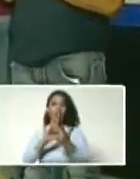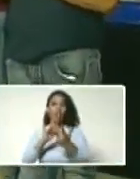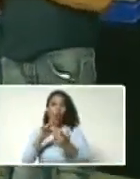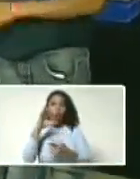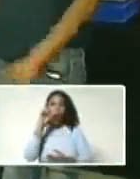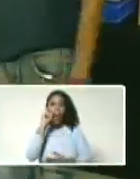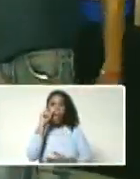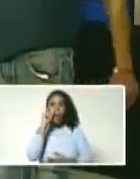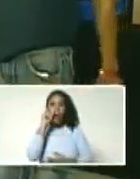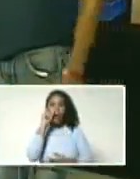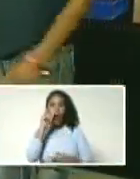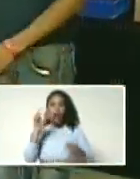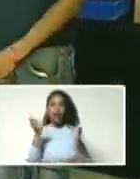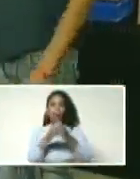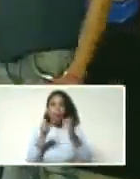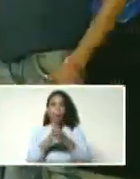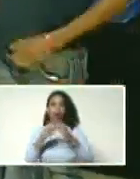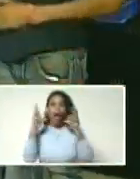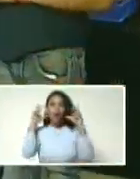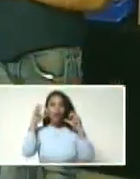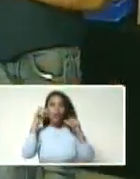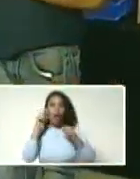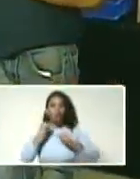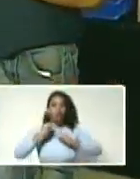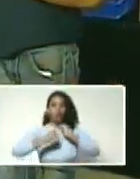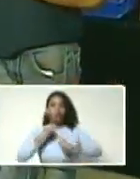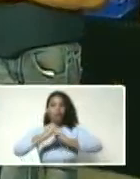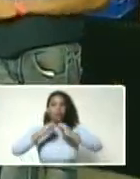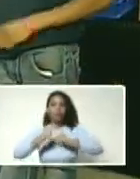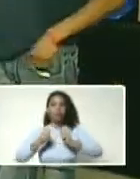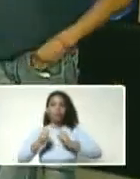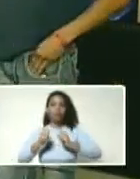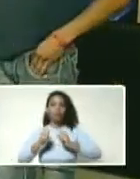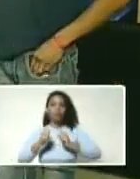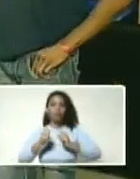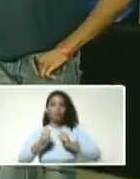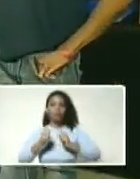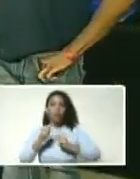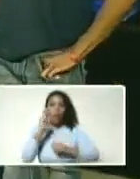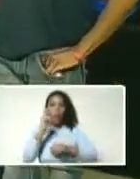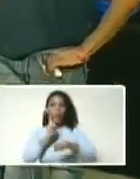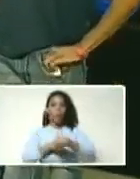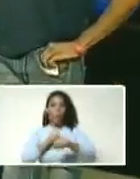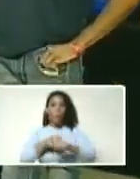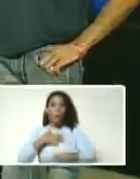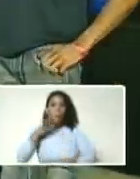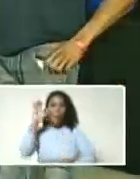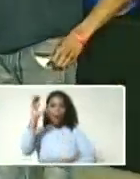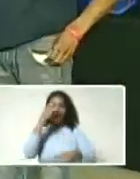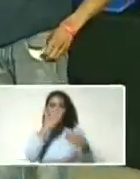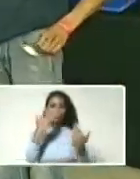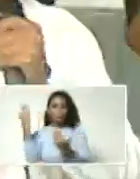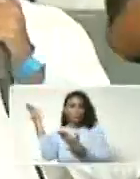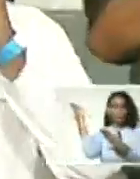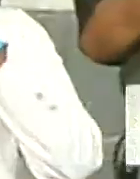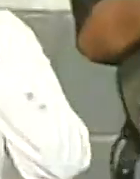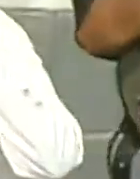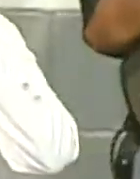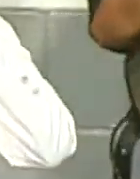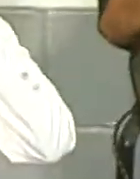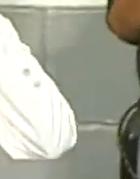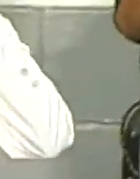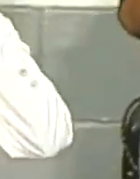Medina y su grupo para escuchar un joropo cerrado. Una parte de mi patria. Adelante, joropo.